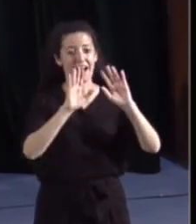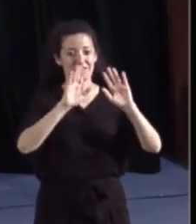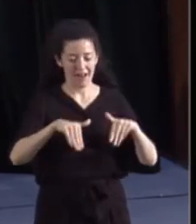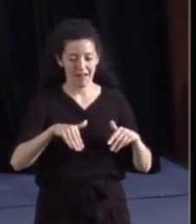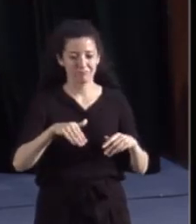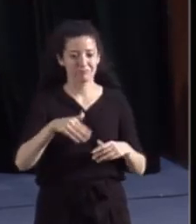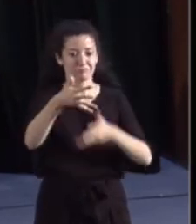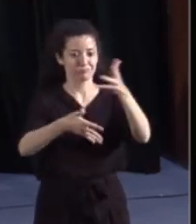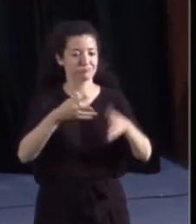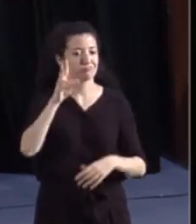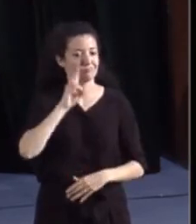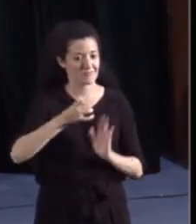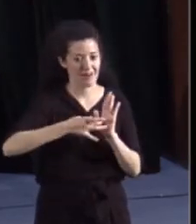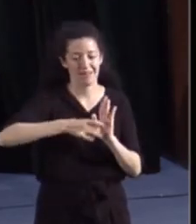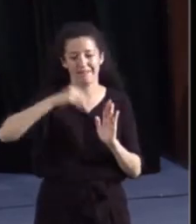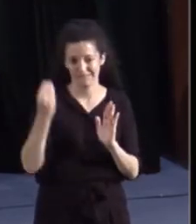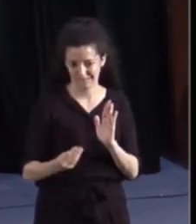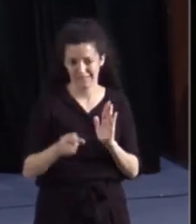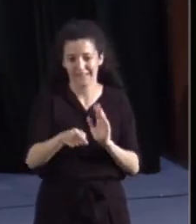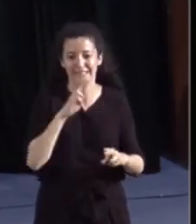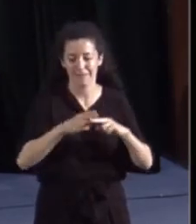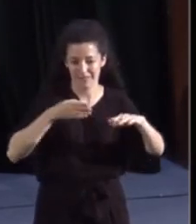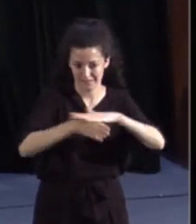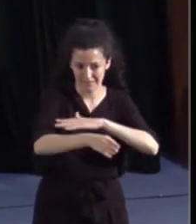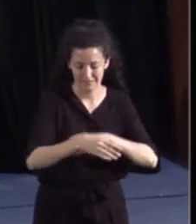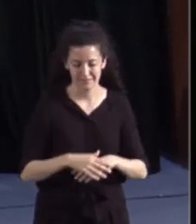y la lengua de signos sea verdaderamente accesible.